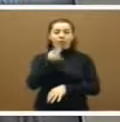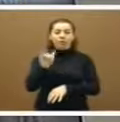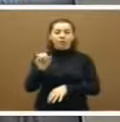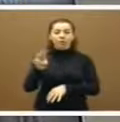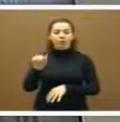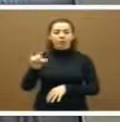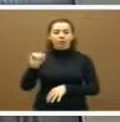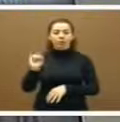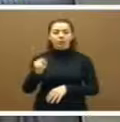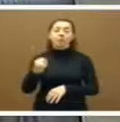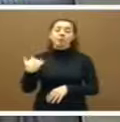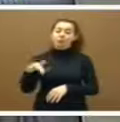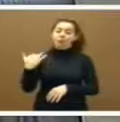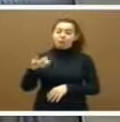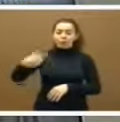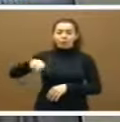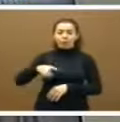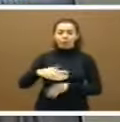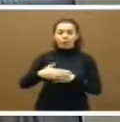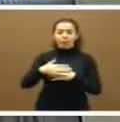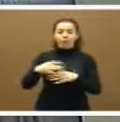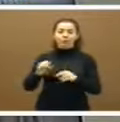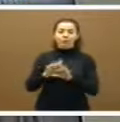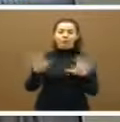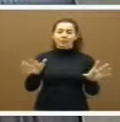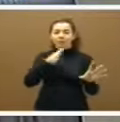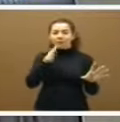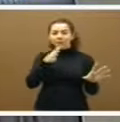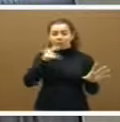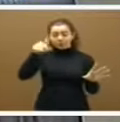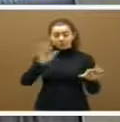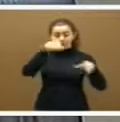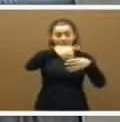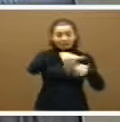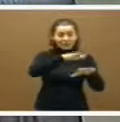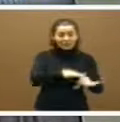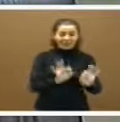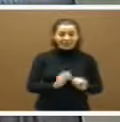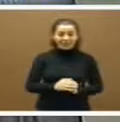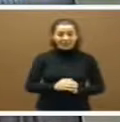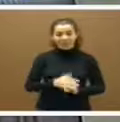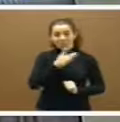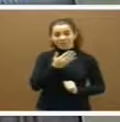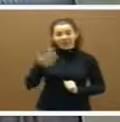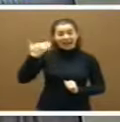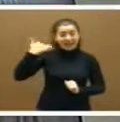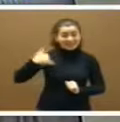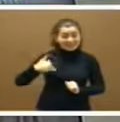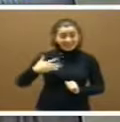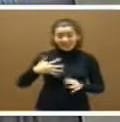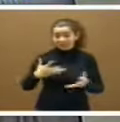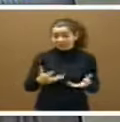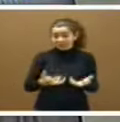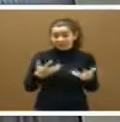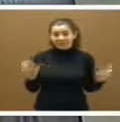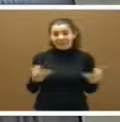Gobierno de la transparencia, por eso ustedes hoy aquí no votan a favor de esta enmienda. Menos mal, porque con esto lo que van a conseguir es que, al final, es que al final